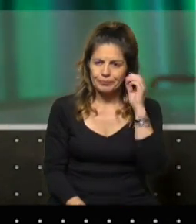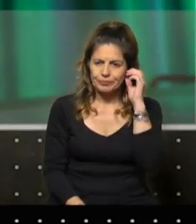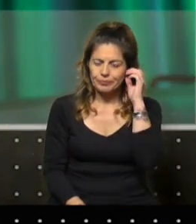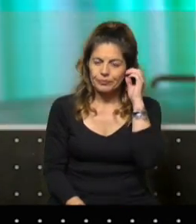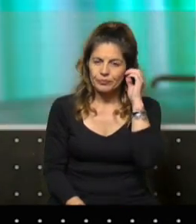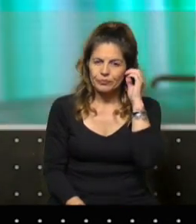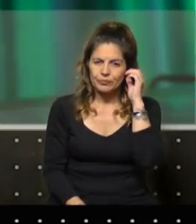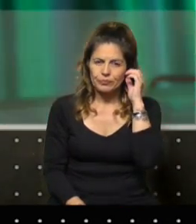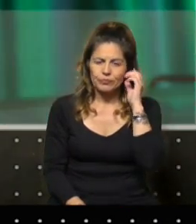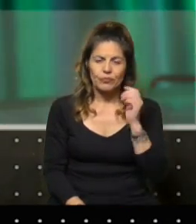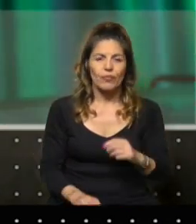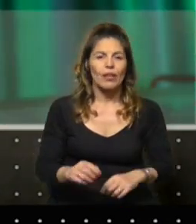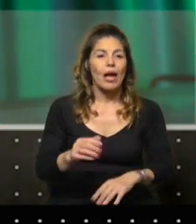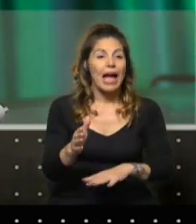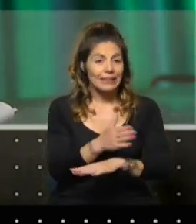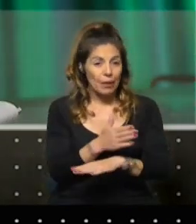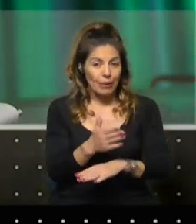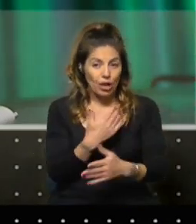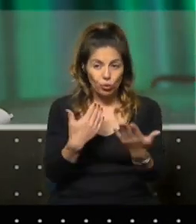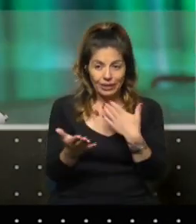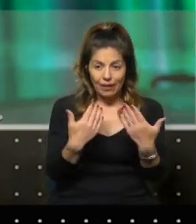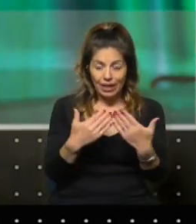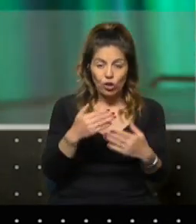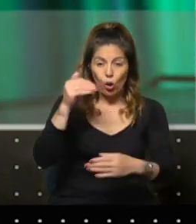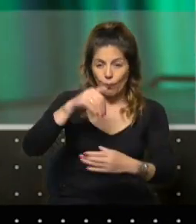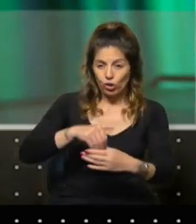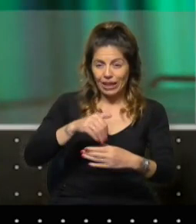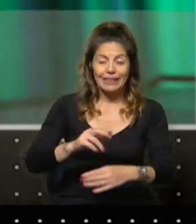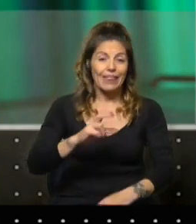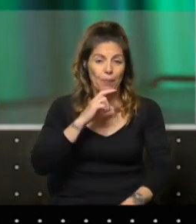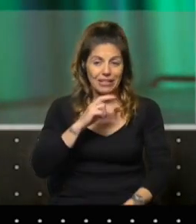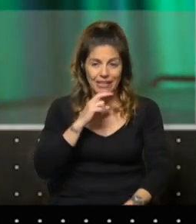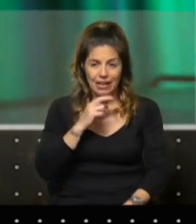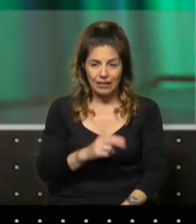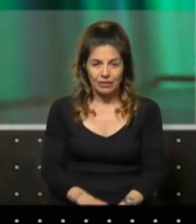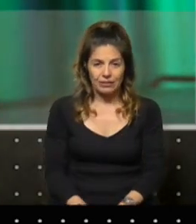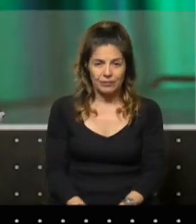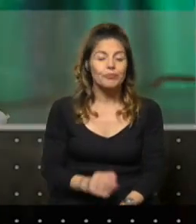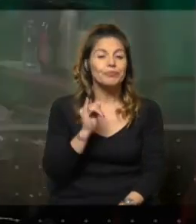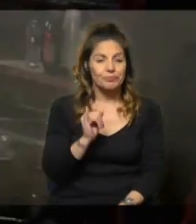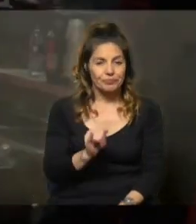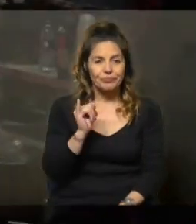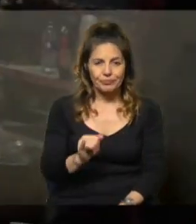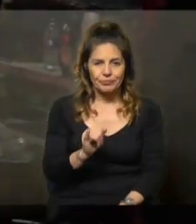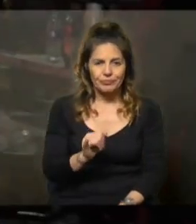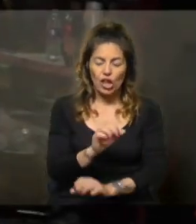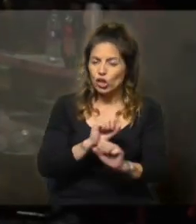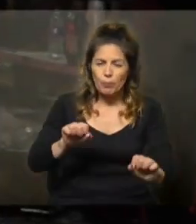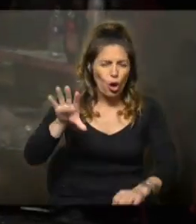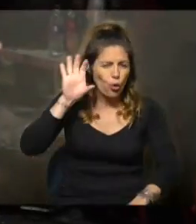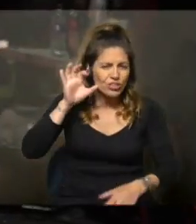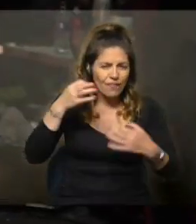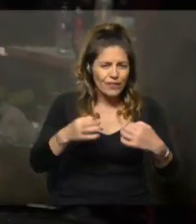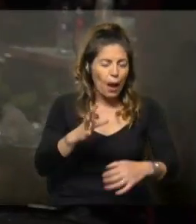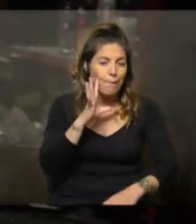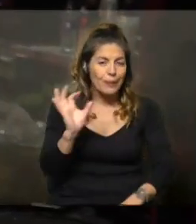ser más tempano estuviste hablando con votantes de masa sí no te puedo escuchar muy bien Te